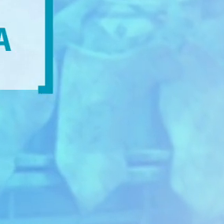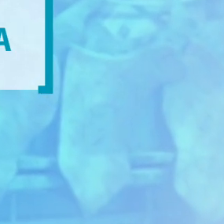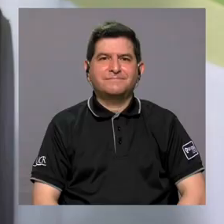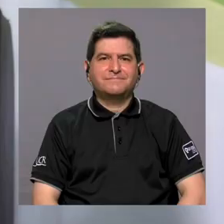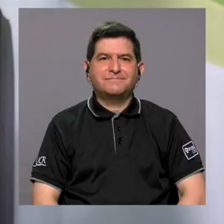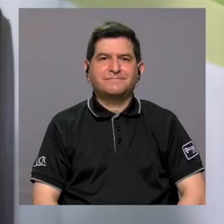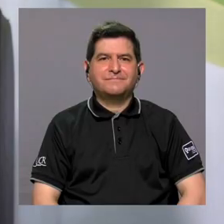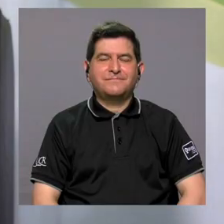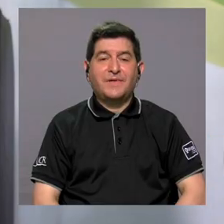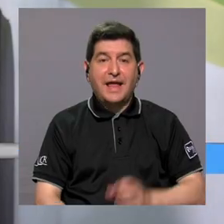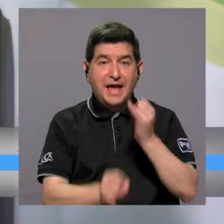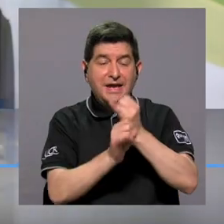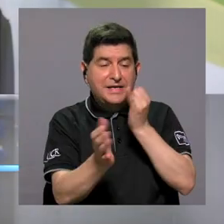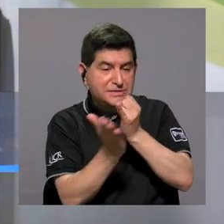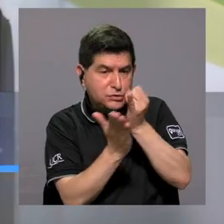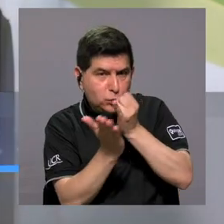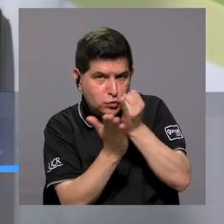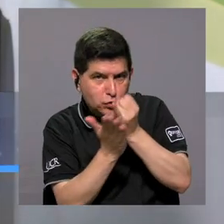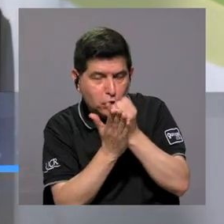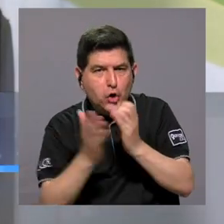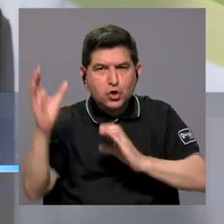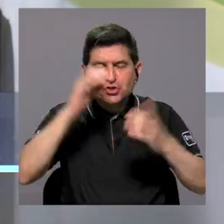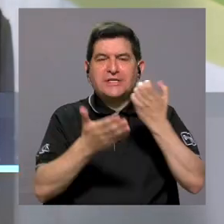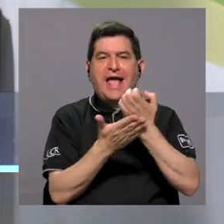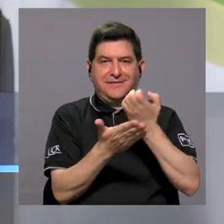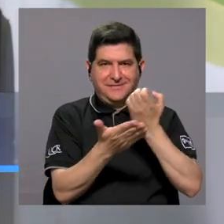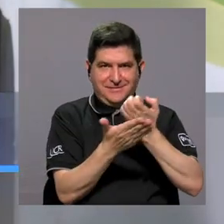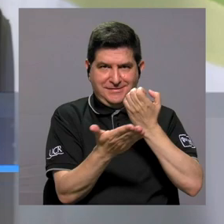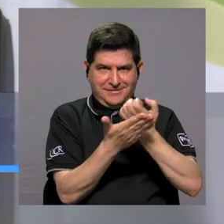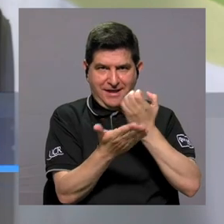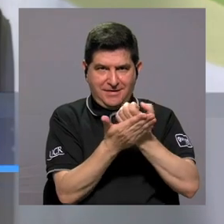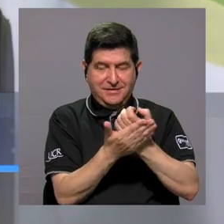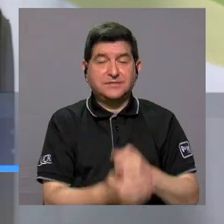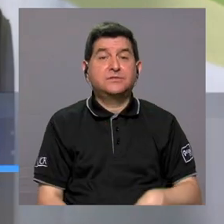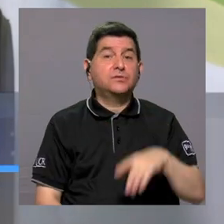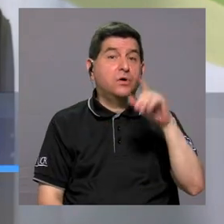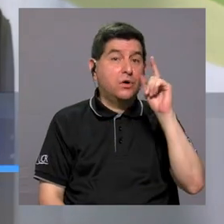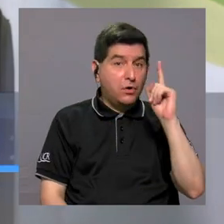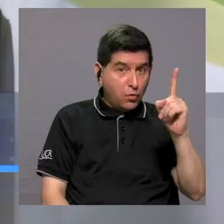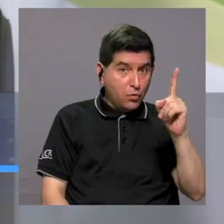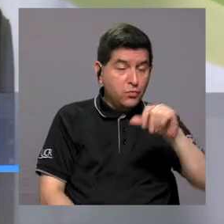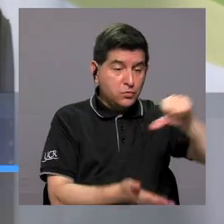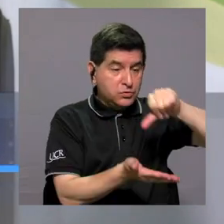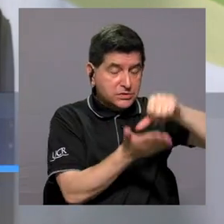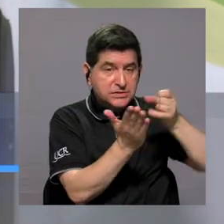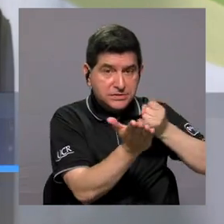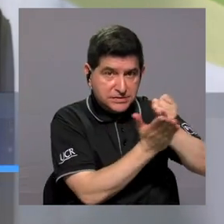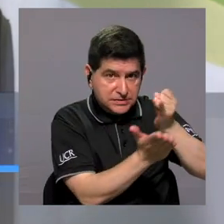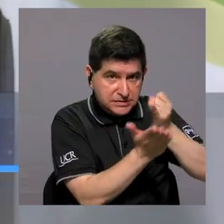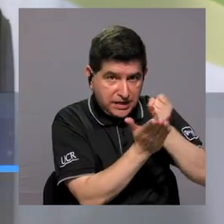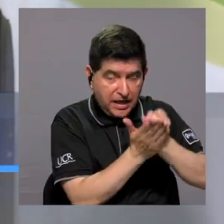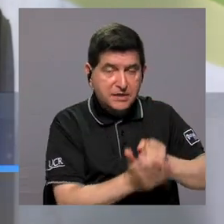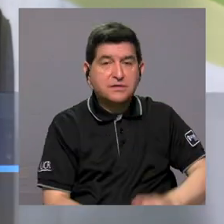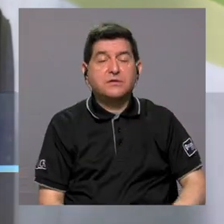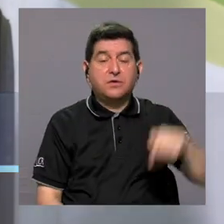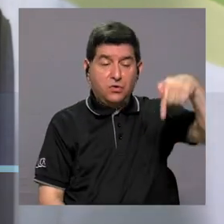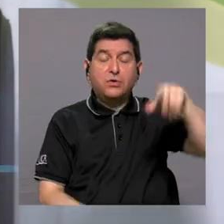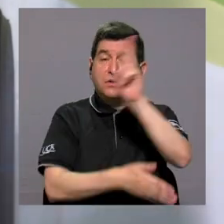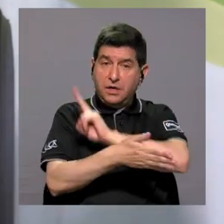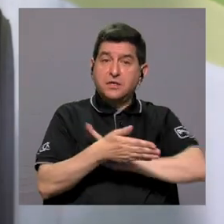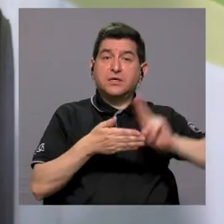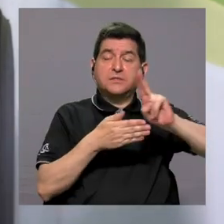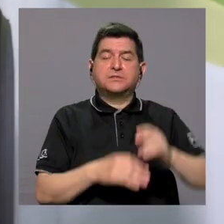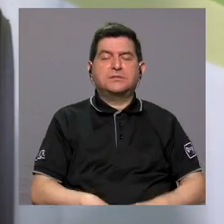el instituto de investigaciones en ciencias económicas es uno de los centros de investigación de esta casa de